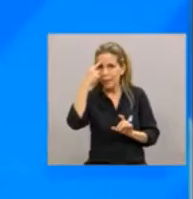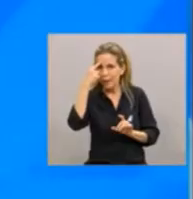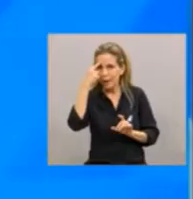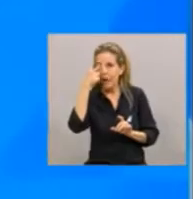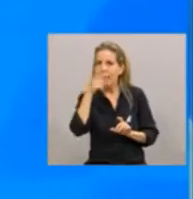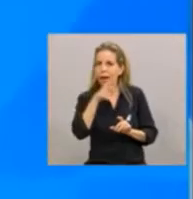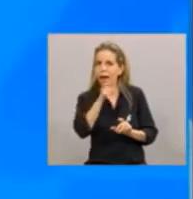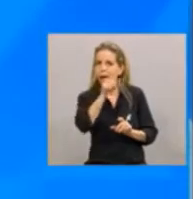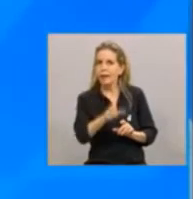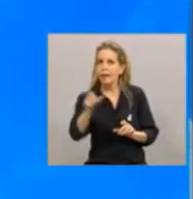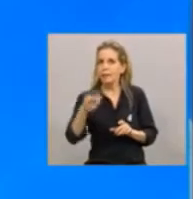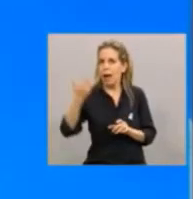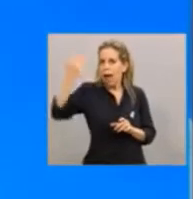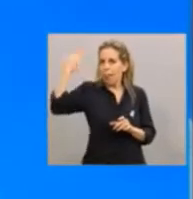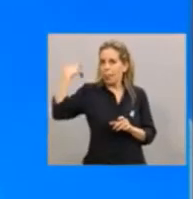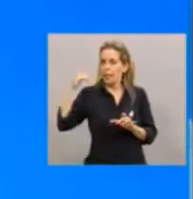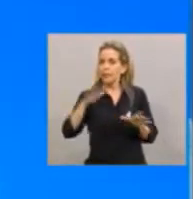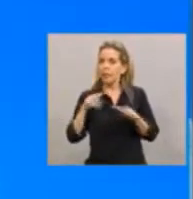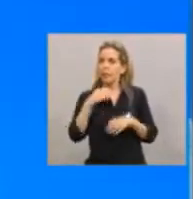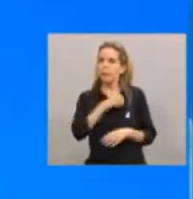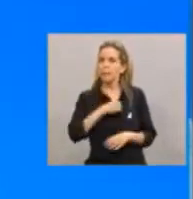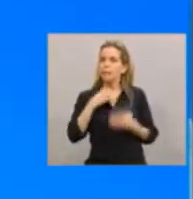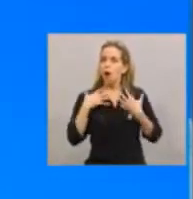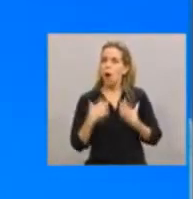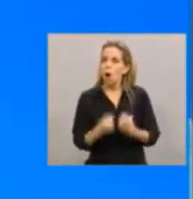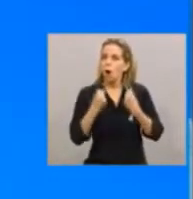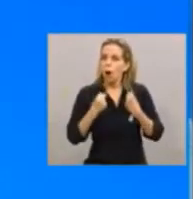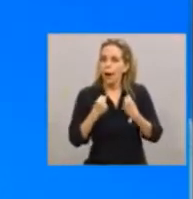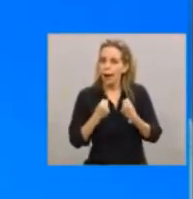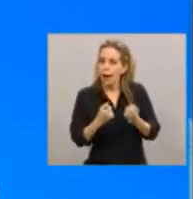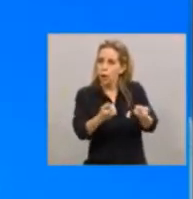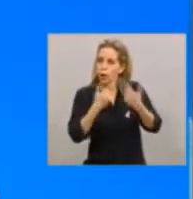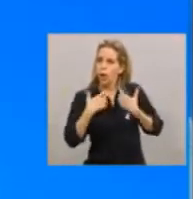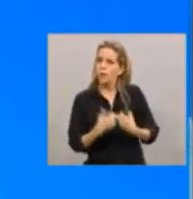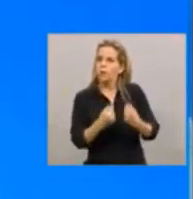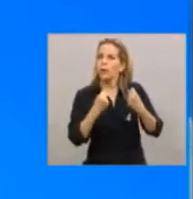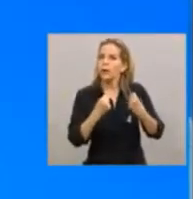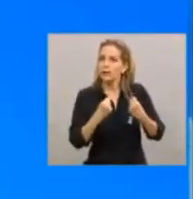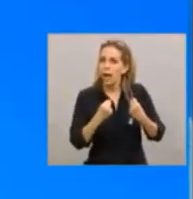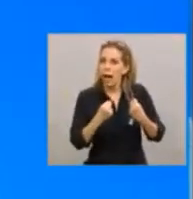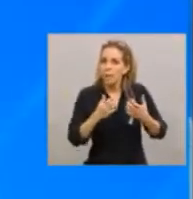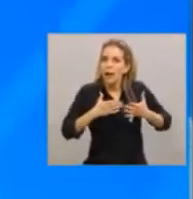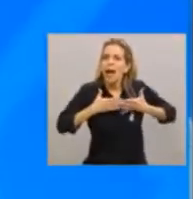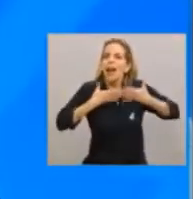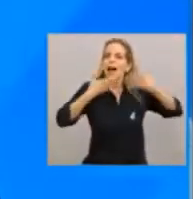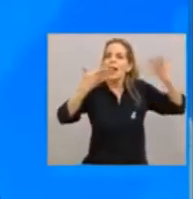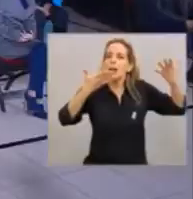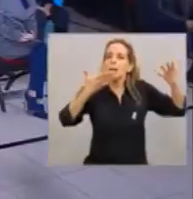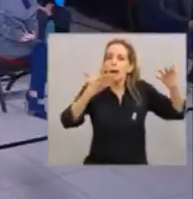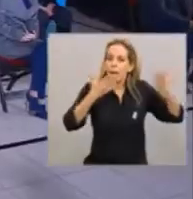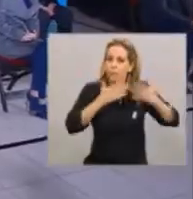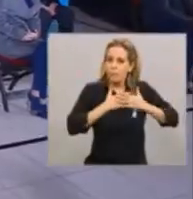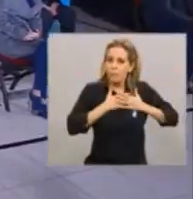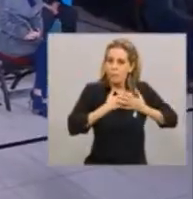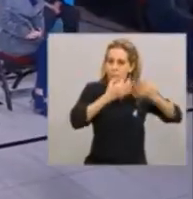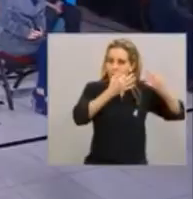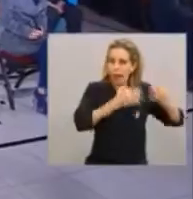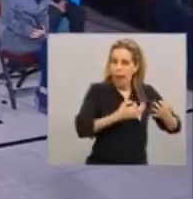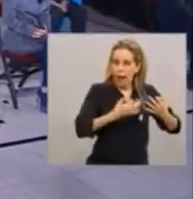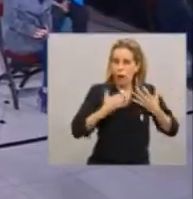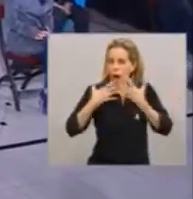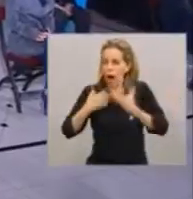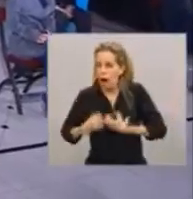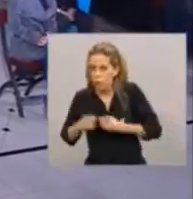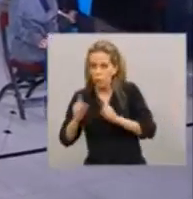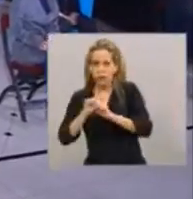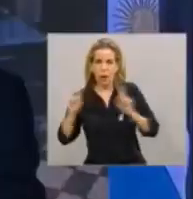debe ser el coraje lo que nos llena el alma no la angustia si ellos hubieran estado